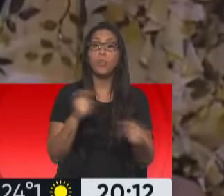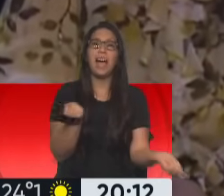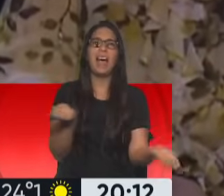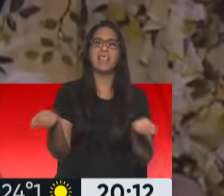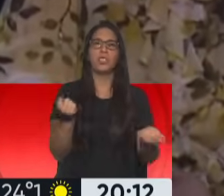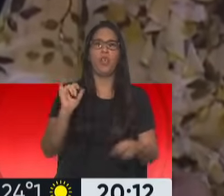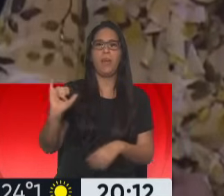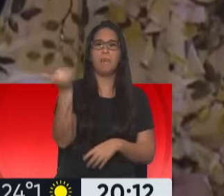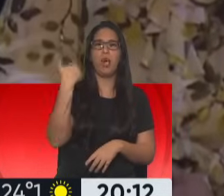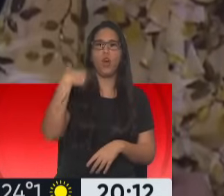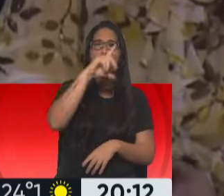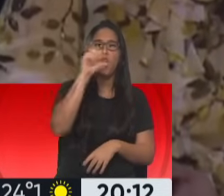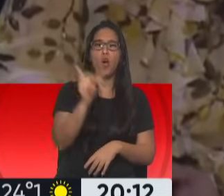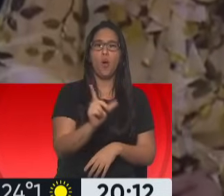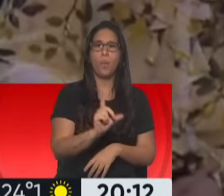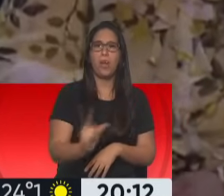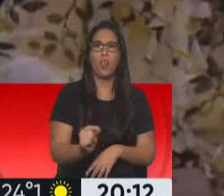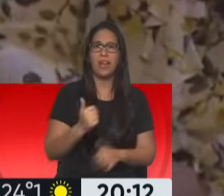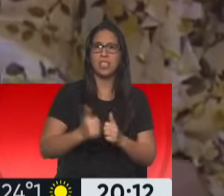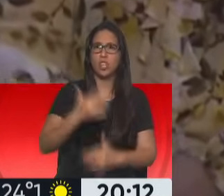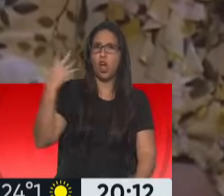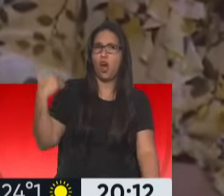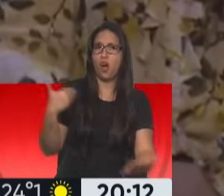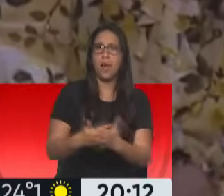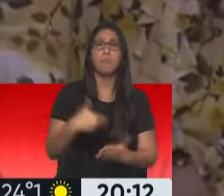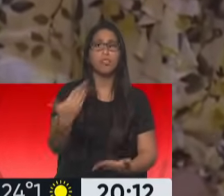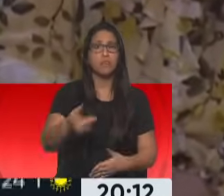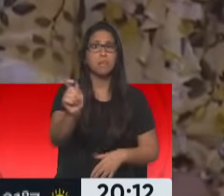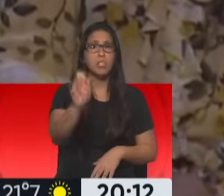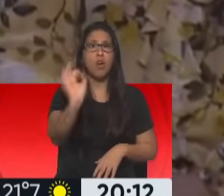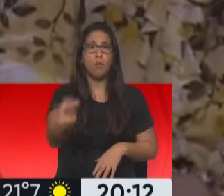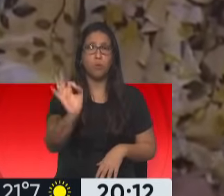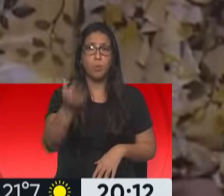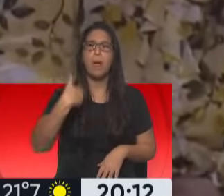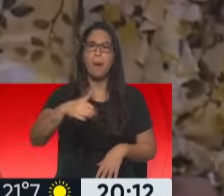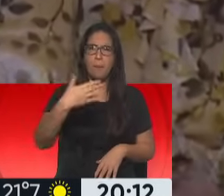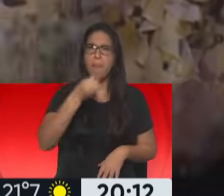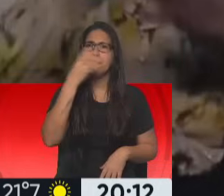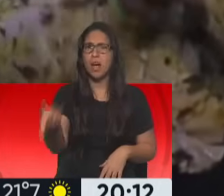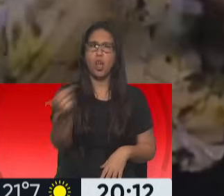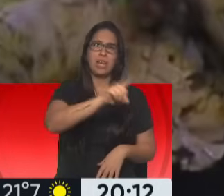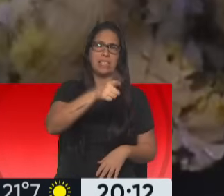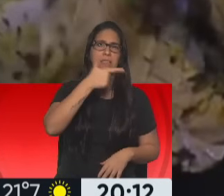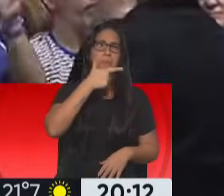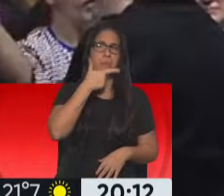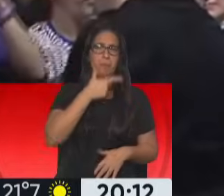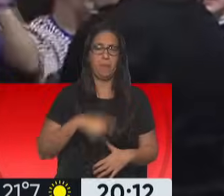mejor gobierno de la historia. Por lo tanto, octubre además será mucho mejor que septiembre.